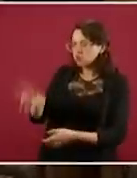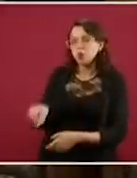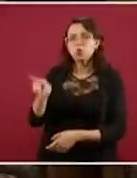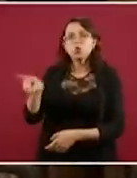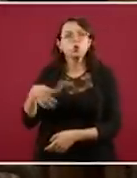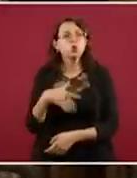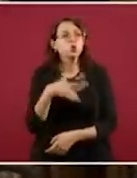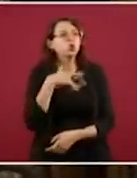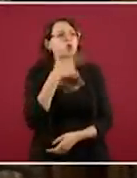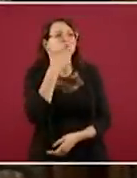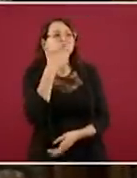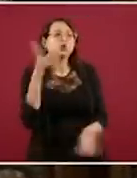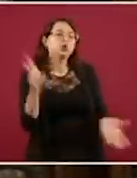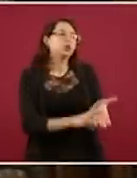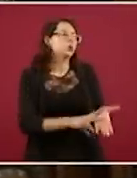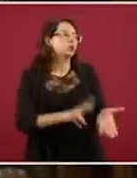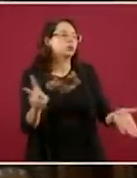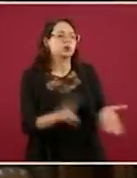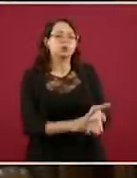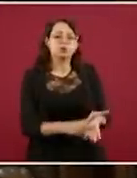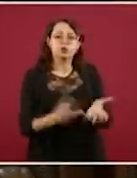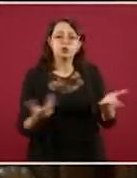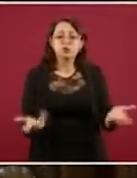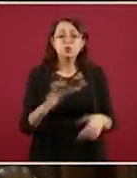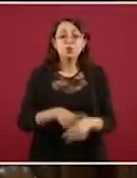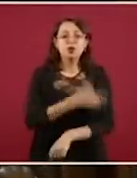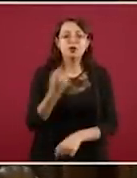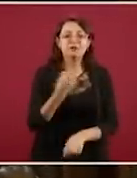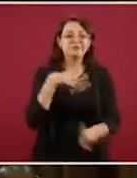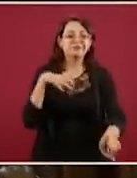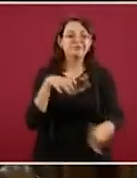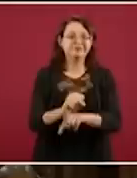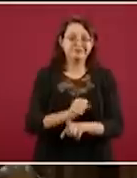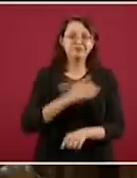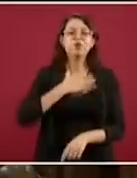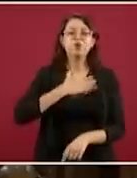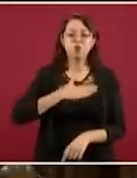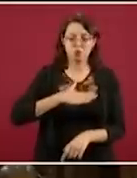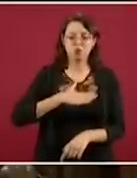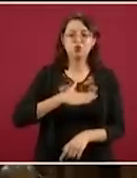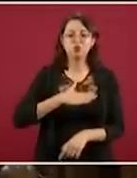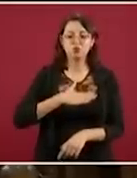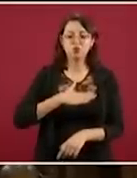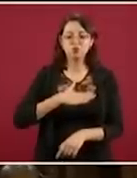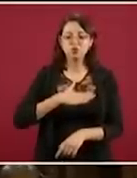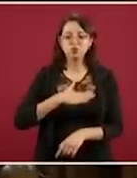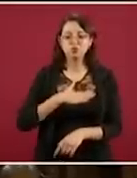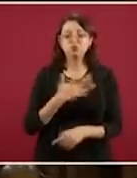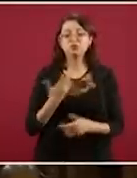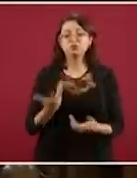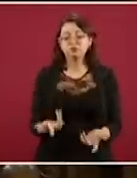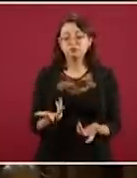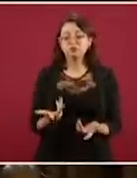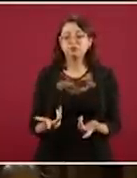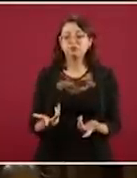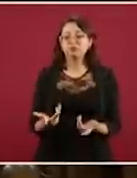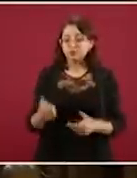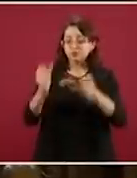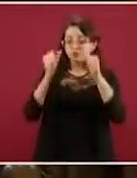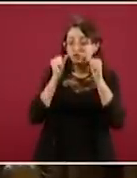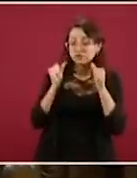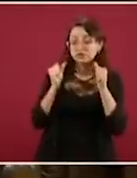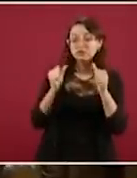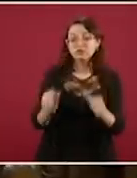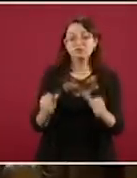mucho. Es justicia, se hace justicia atendiendo